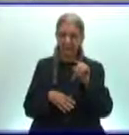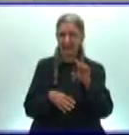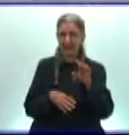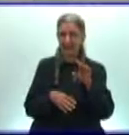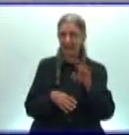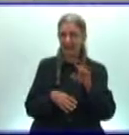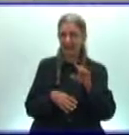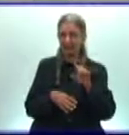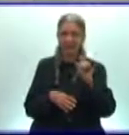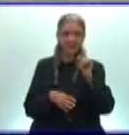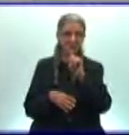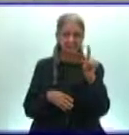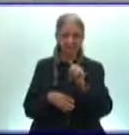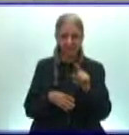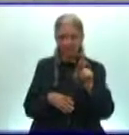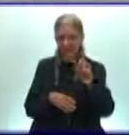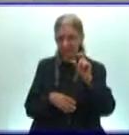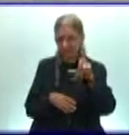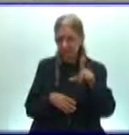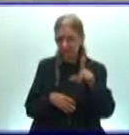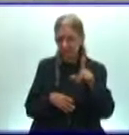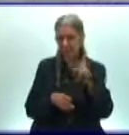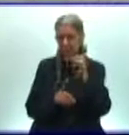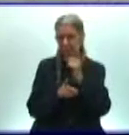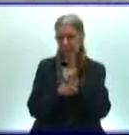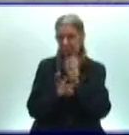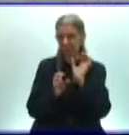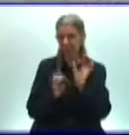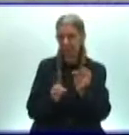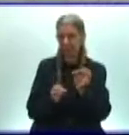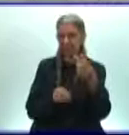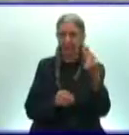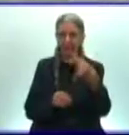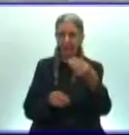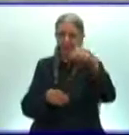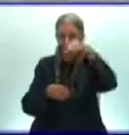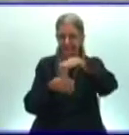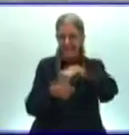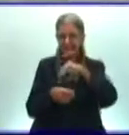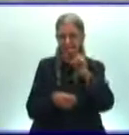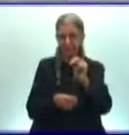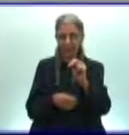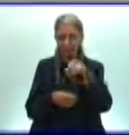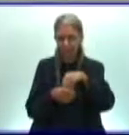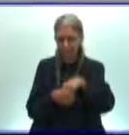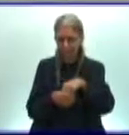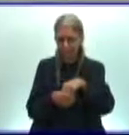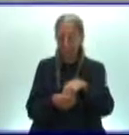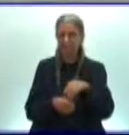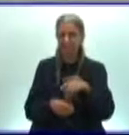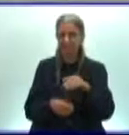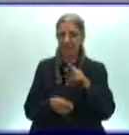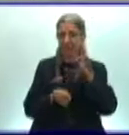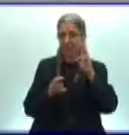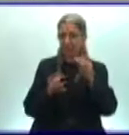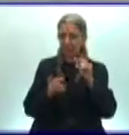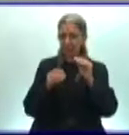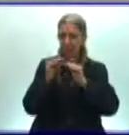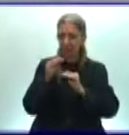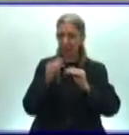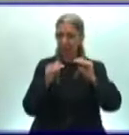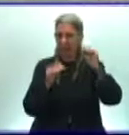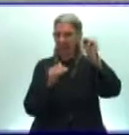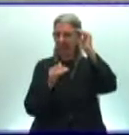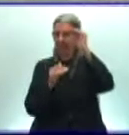letra Z mayúscula y que coincide con la cantidad de protones que hay en el núcleo de un átomo. Y el número que está en